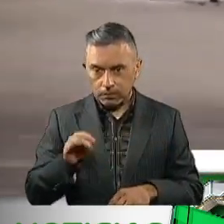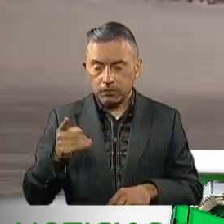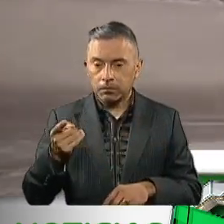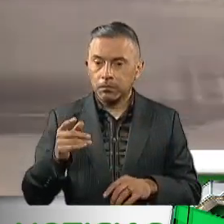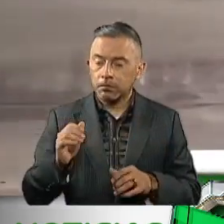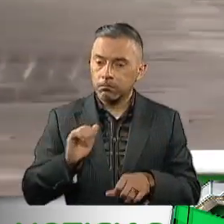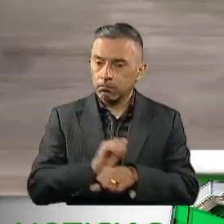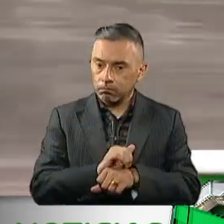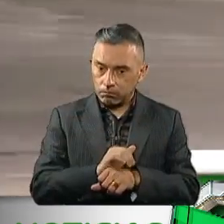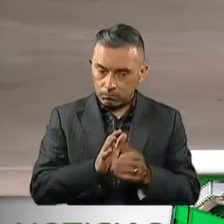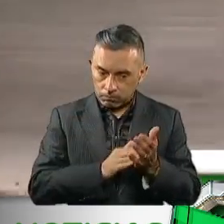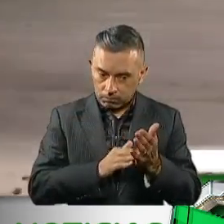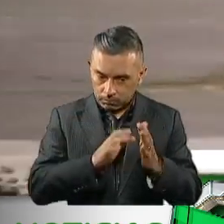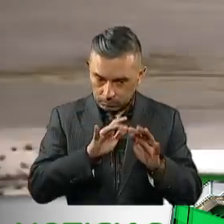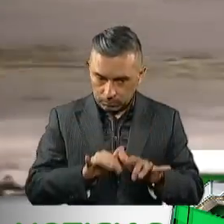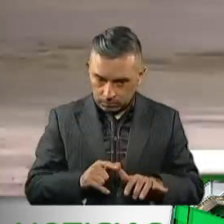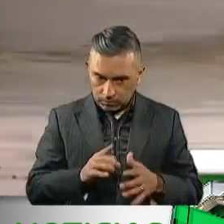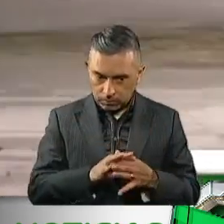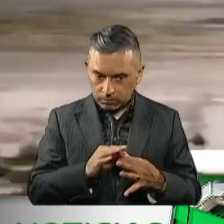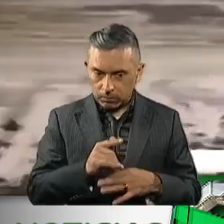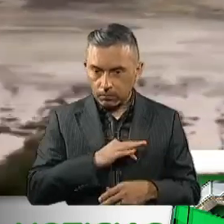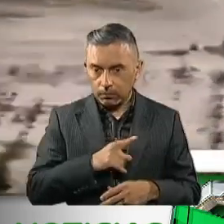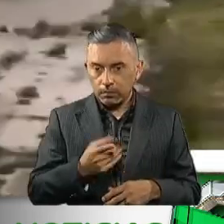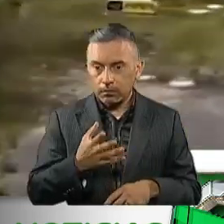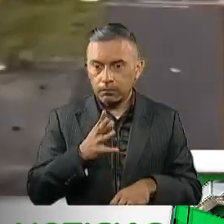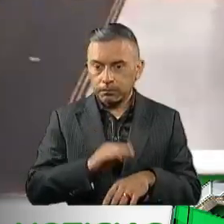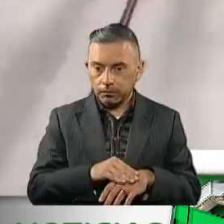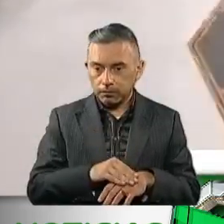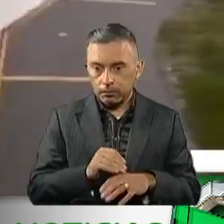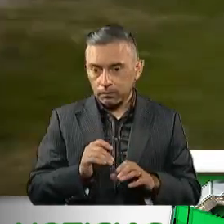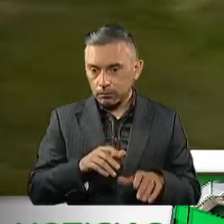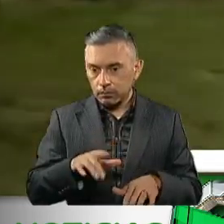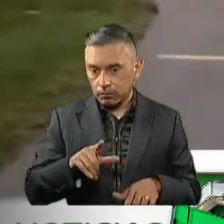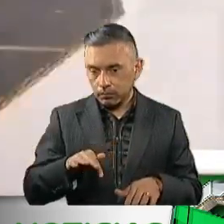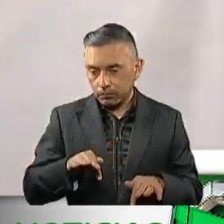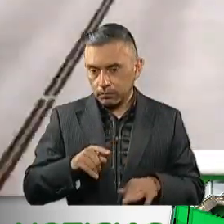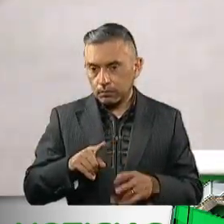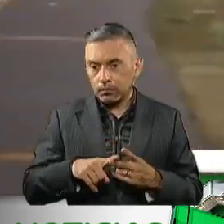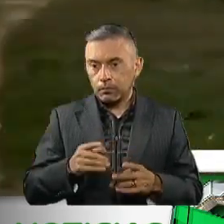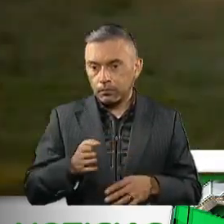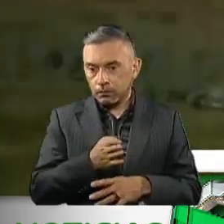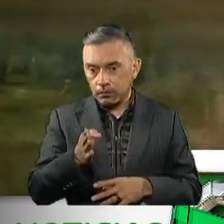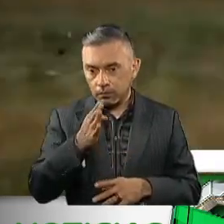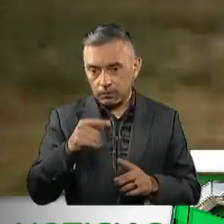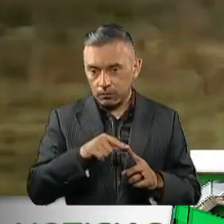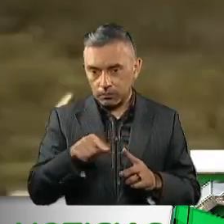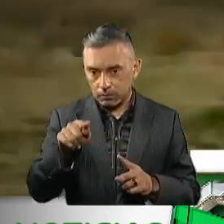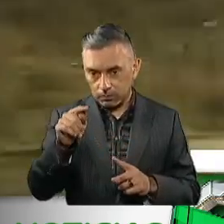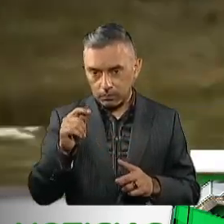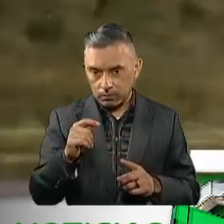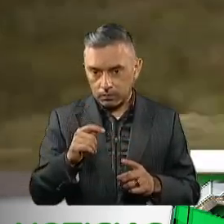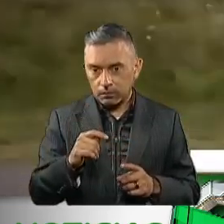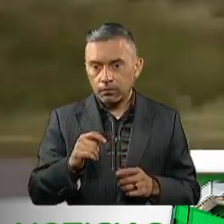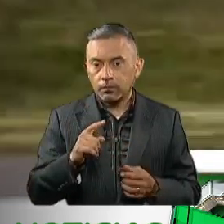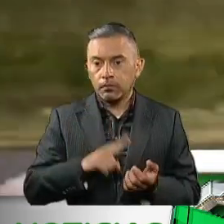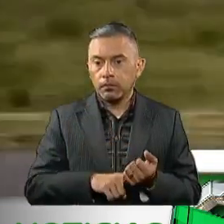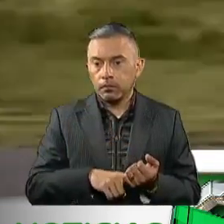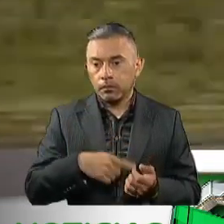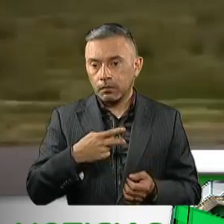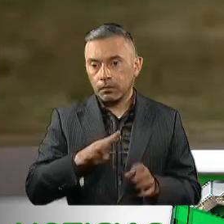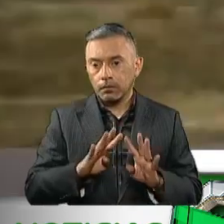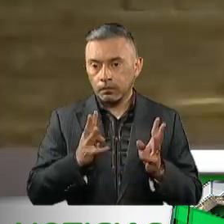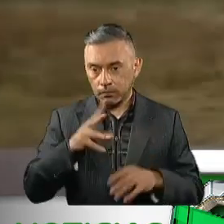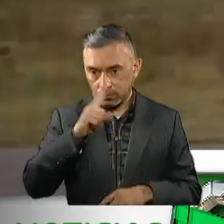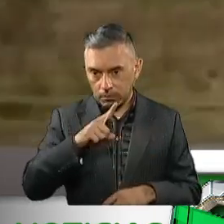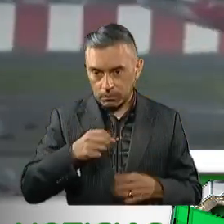se fundamente que se atiende una causa de utilidad pública. La ruta tenga un interés estratégico, cuente con opinión favorable del Consejo de